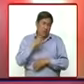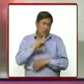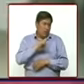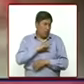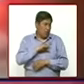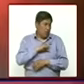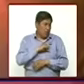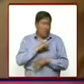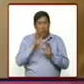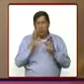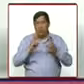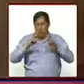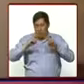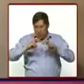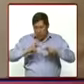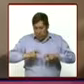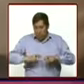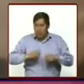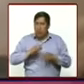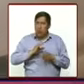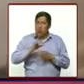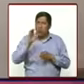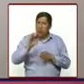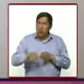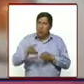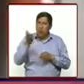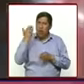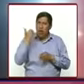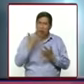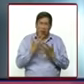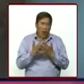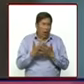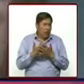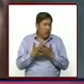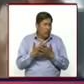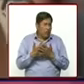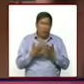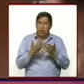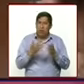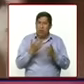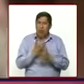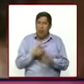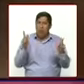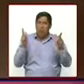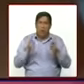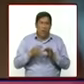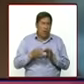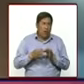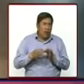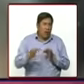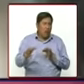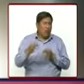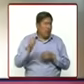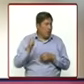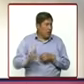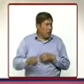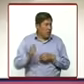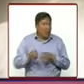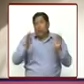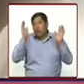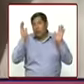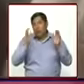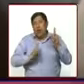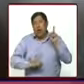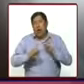policiales. Hay que averiguar si cumplió condena, si salió bajo alguna medida sustitutiva quizás, pero es algo